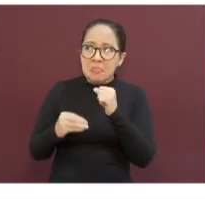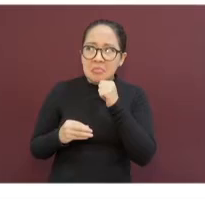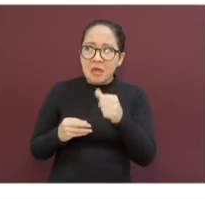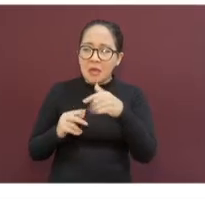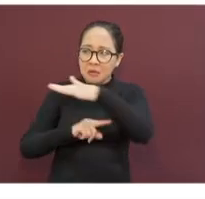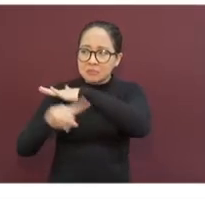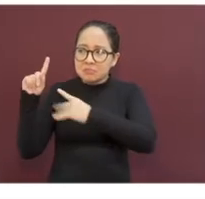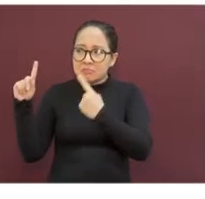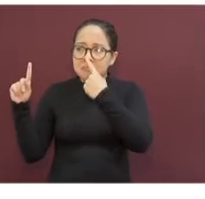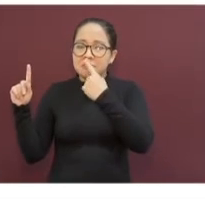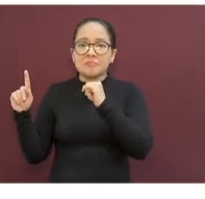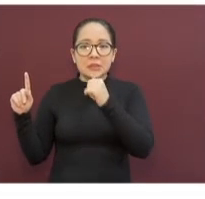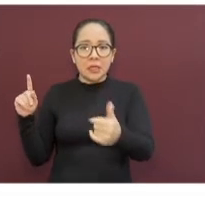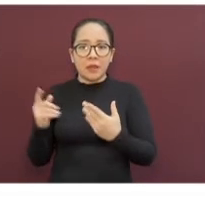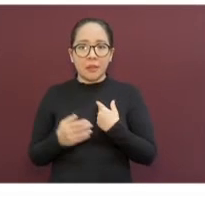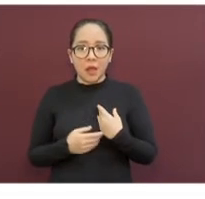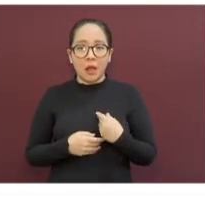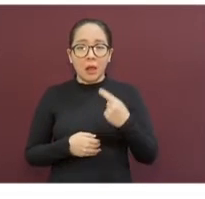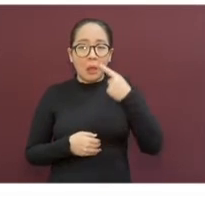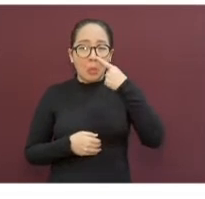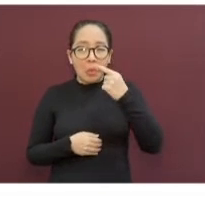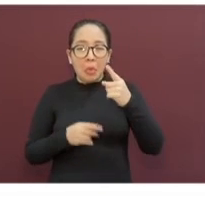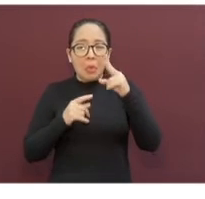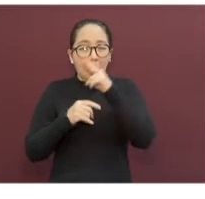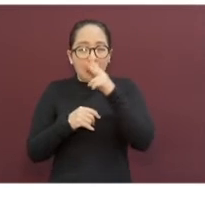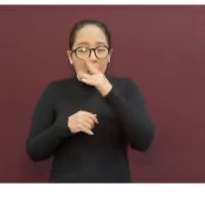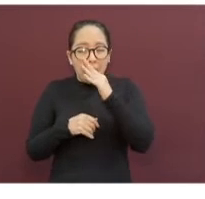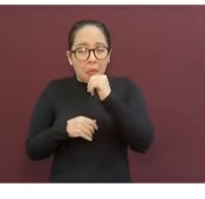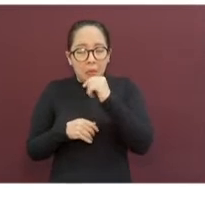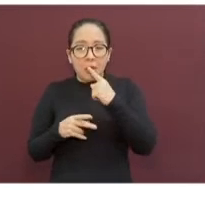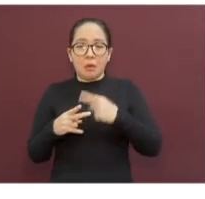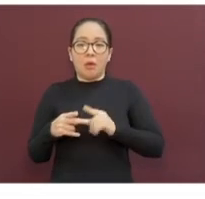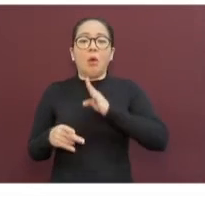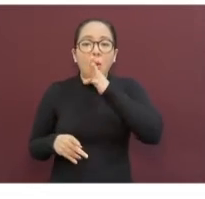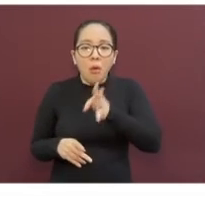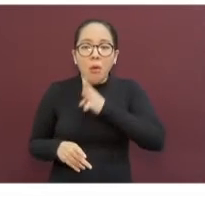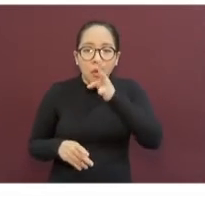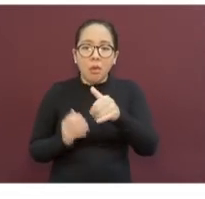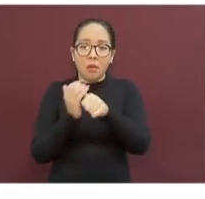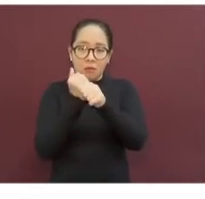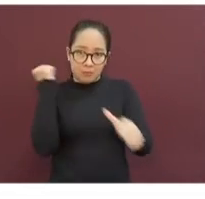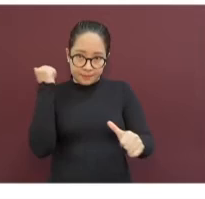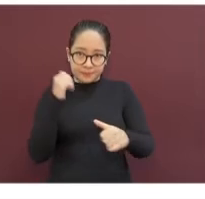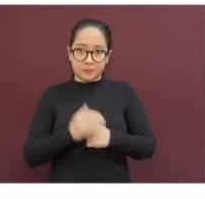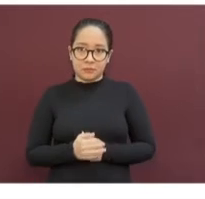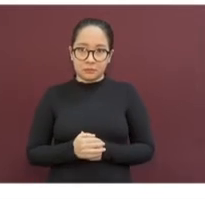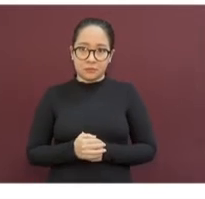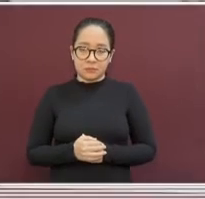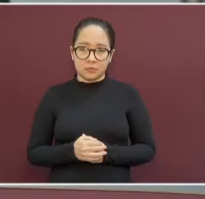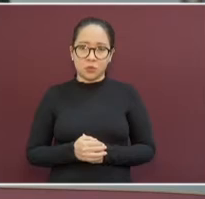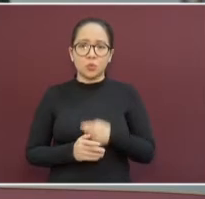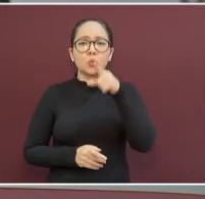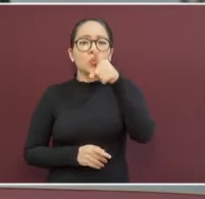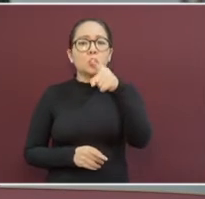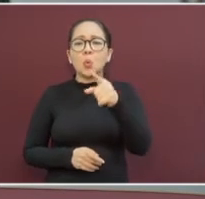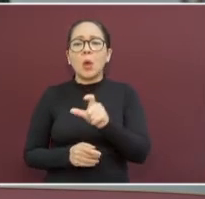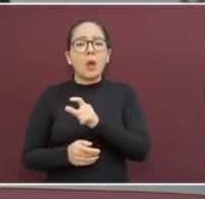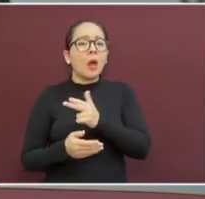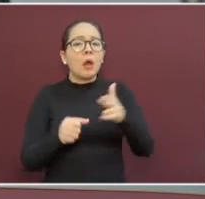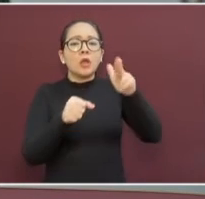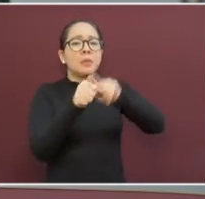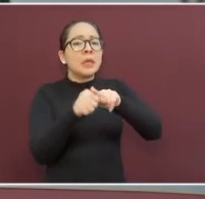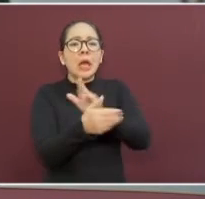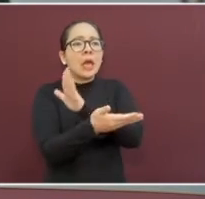congestión nasal náuseas vómitos y diarrea cuando deben acudir al hospital o al